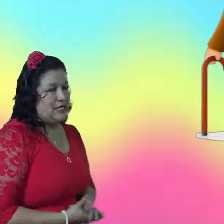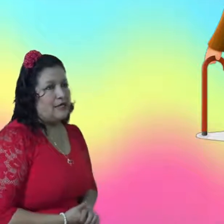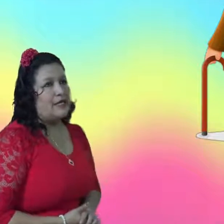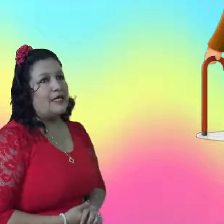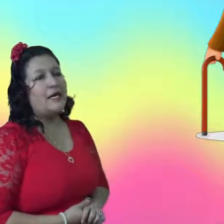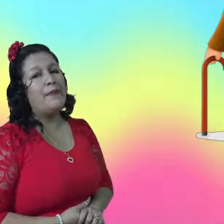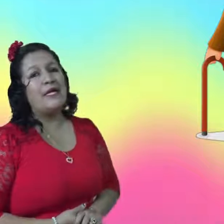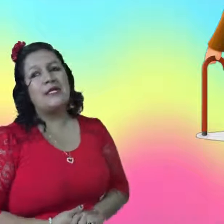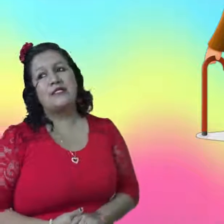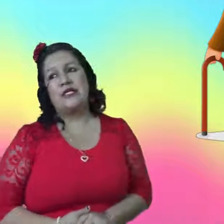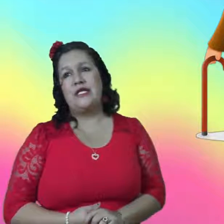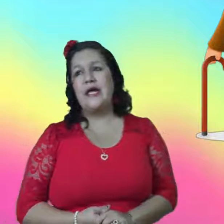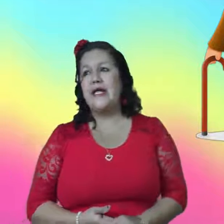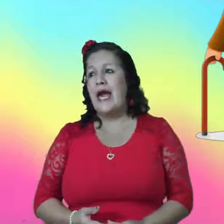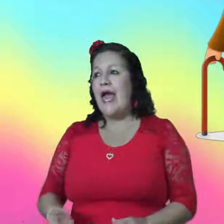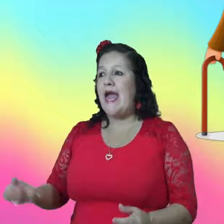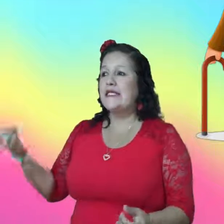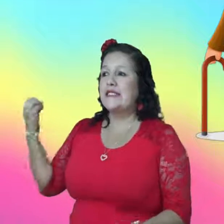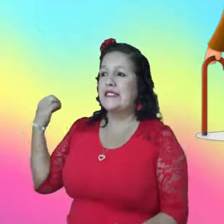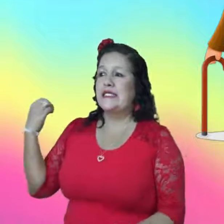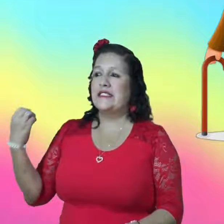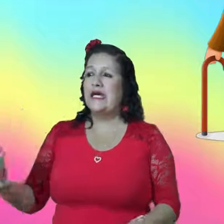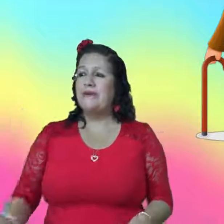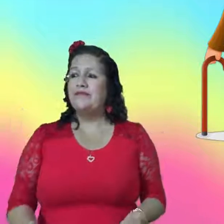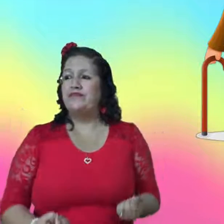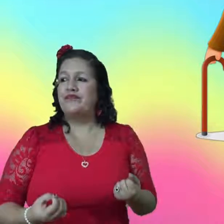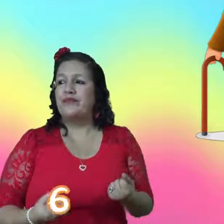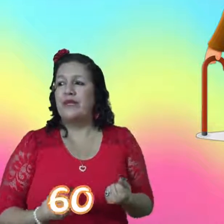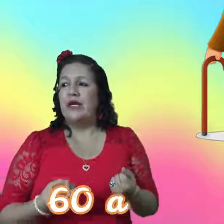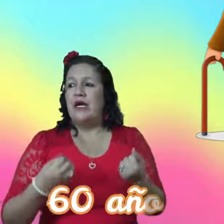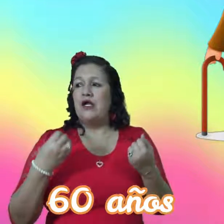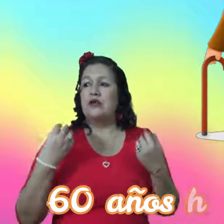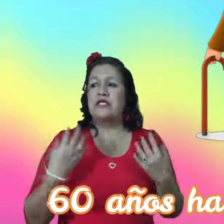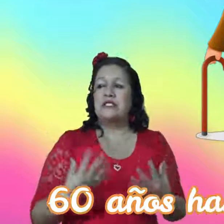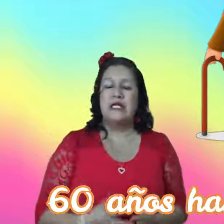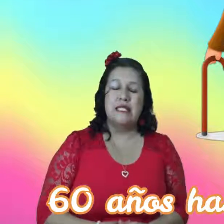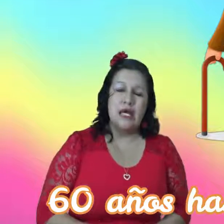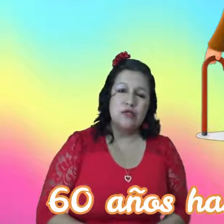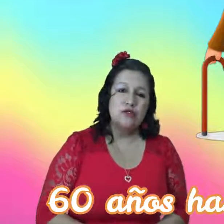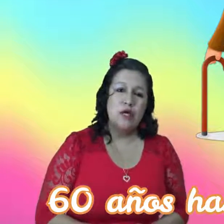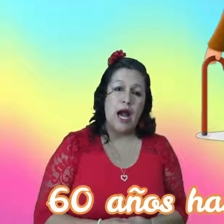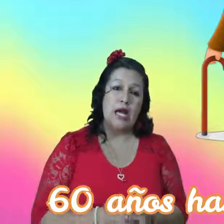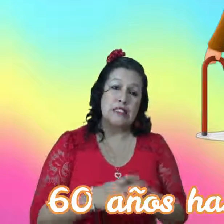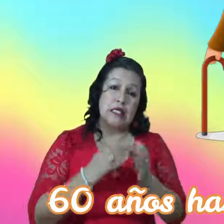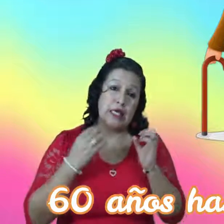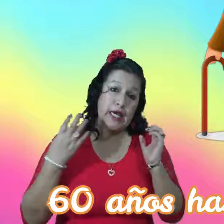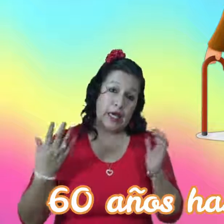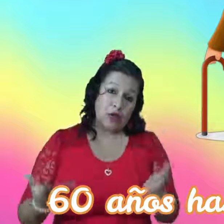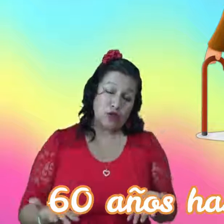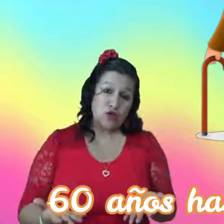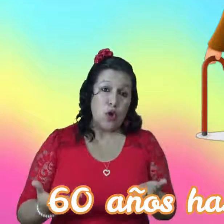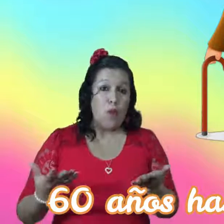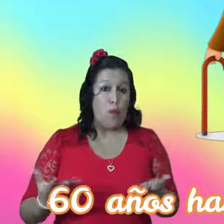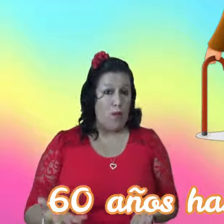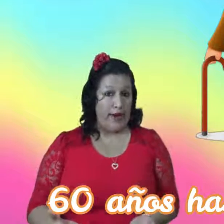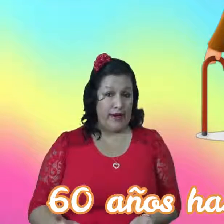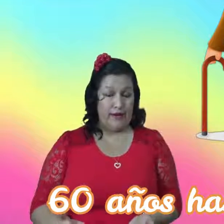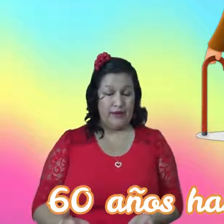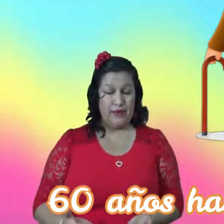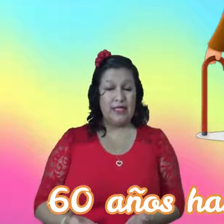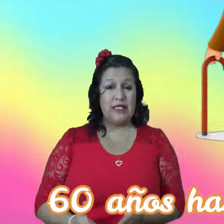de la ancianidad. La etapa de la ancianidad es desde los sesenta años hasta el día que ellos